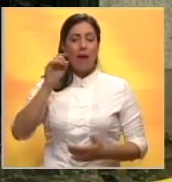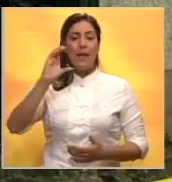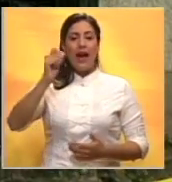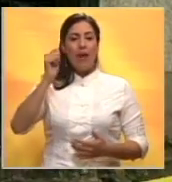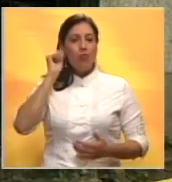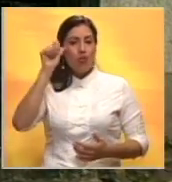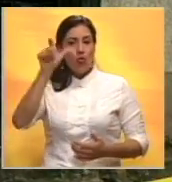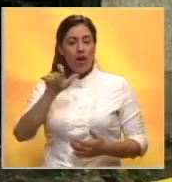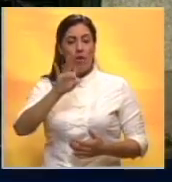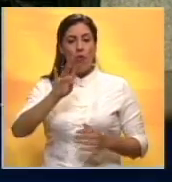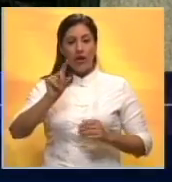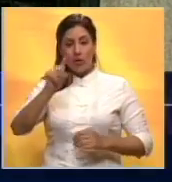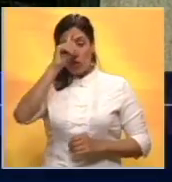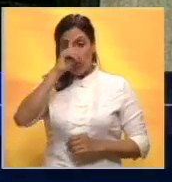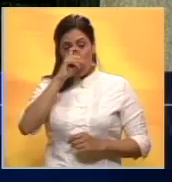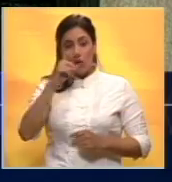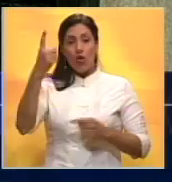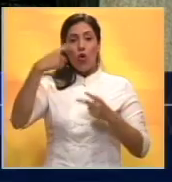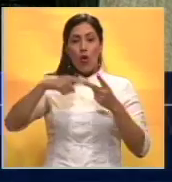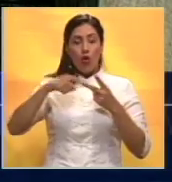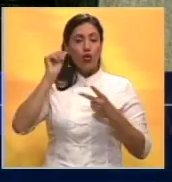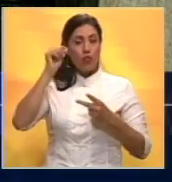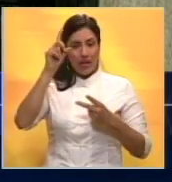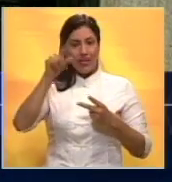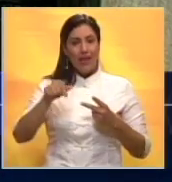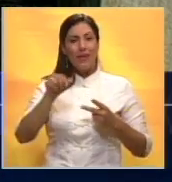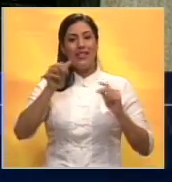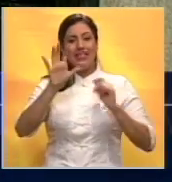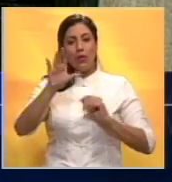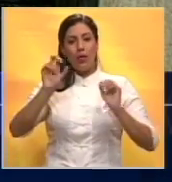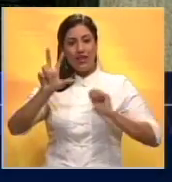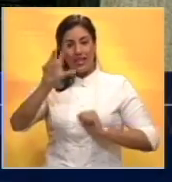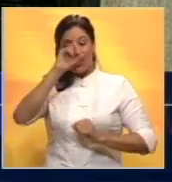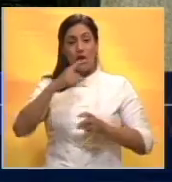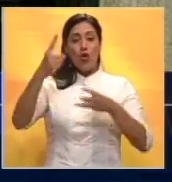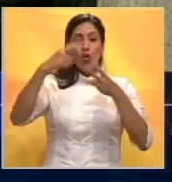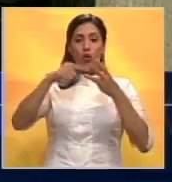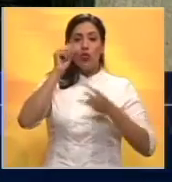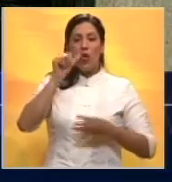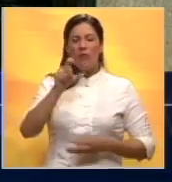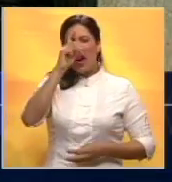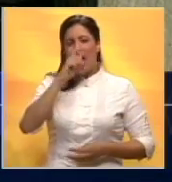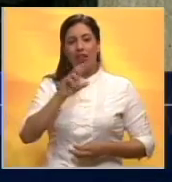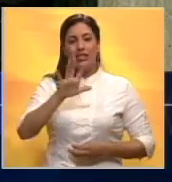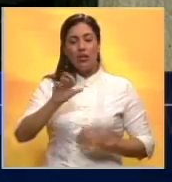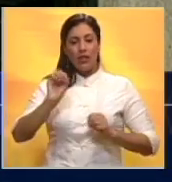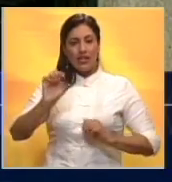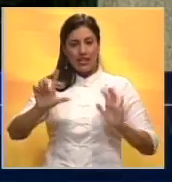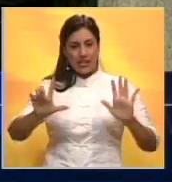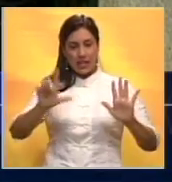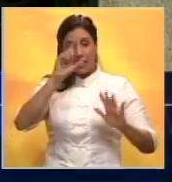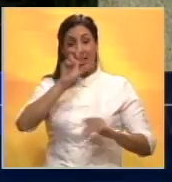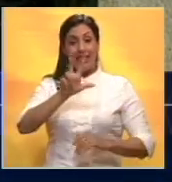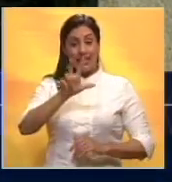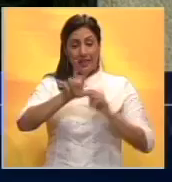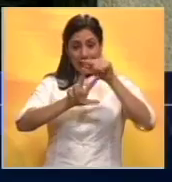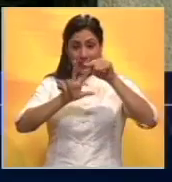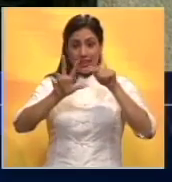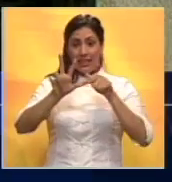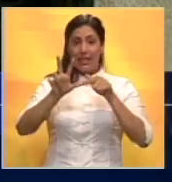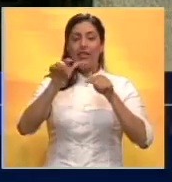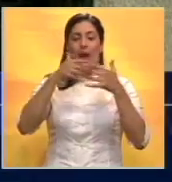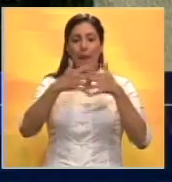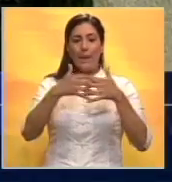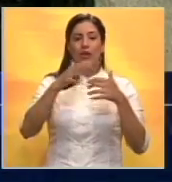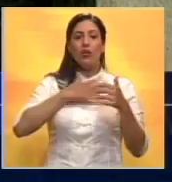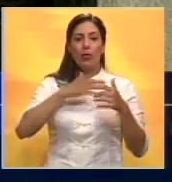Carolina Montenegro de 41 años de edad mar Isabel Hernández de 53 y Antonio Rivero de 57 las tres pertenecían a